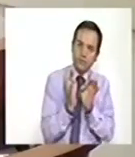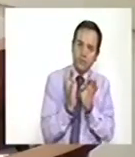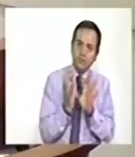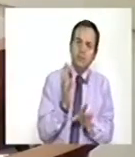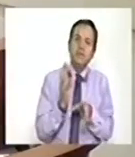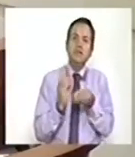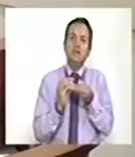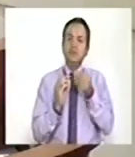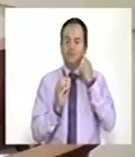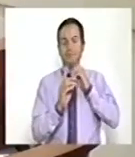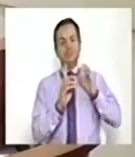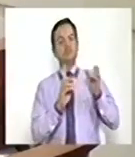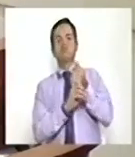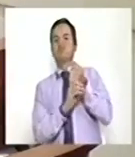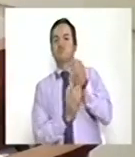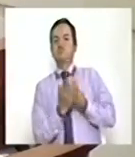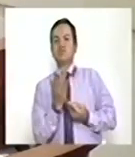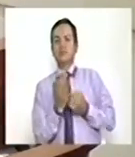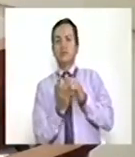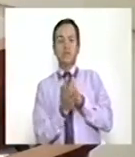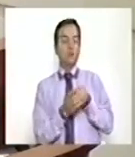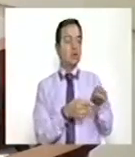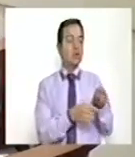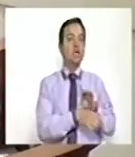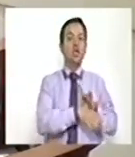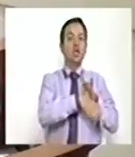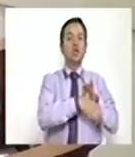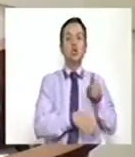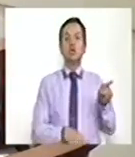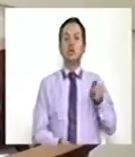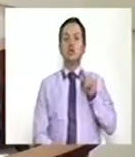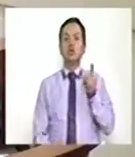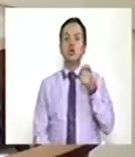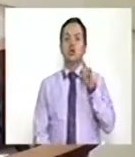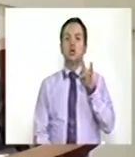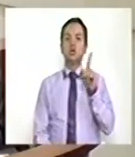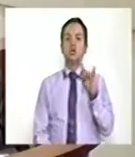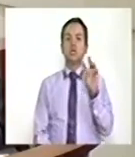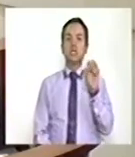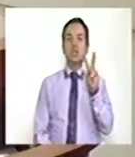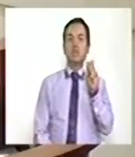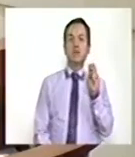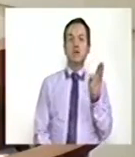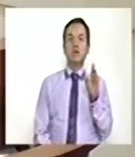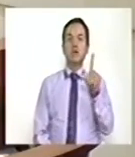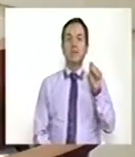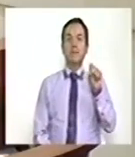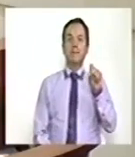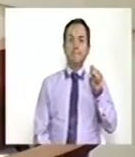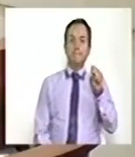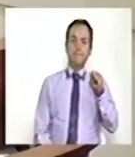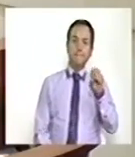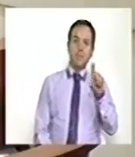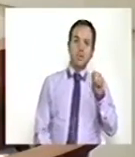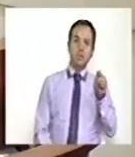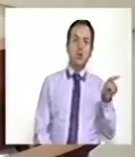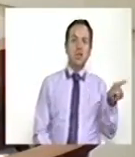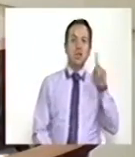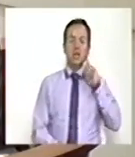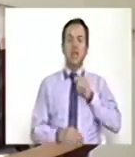encontramos que el doctor Gustavo Malo Fernández cometió los siguientes delitos: